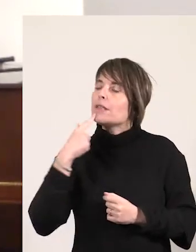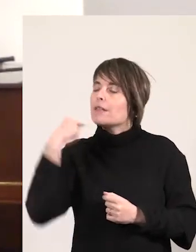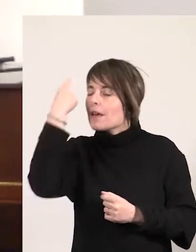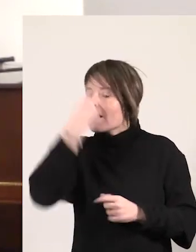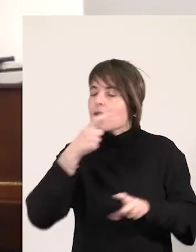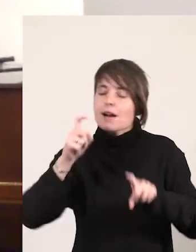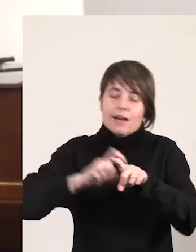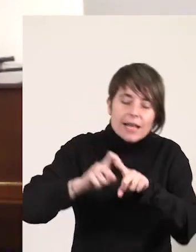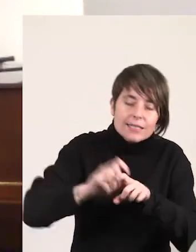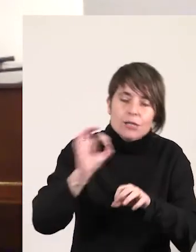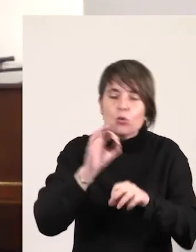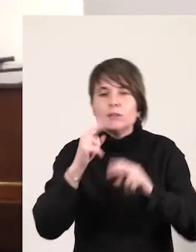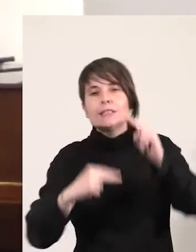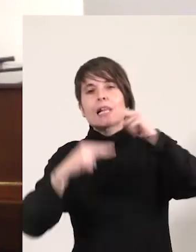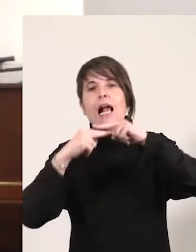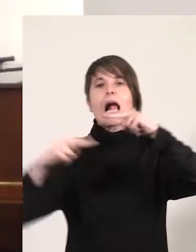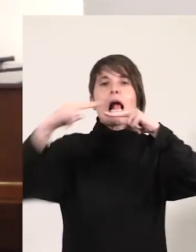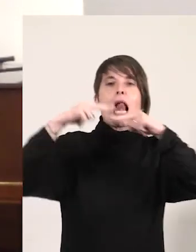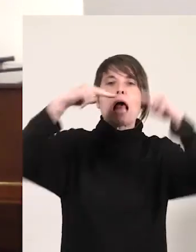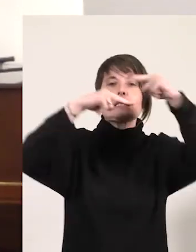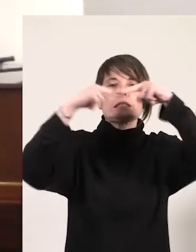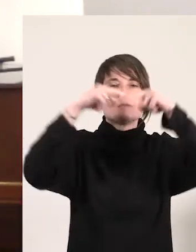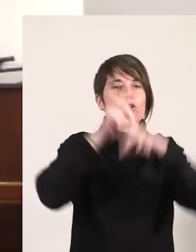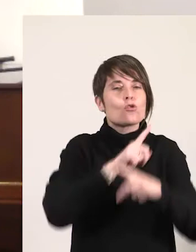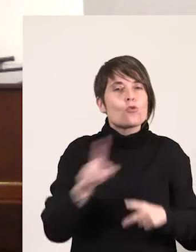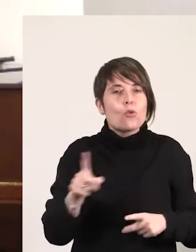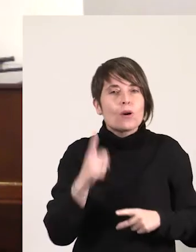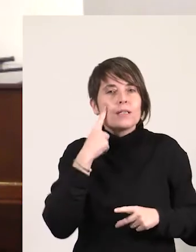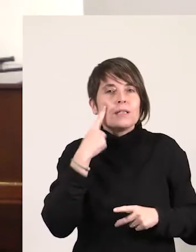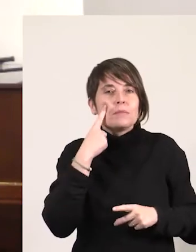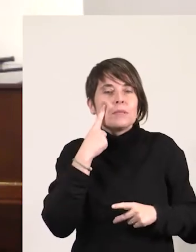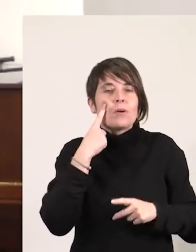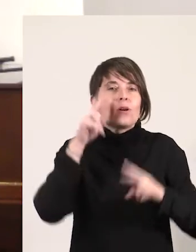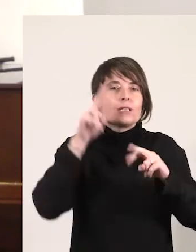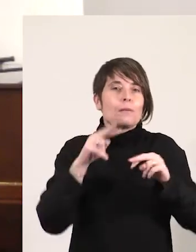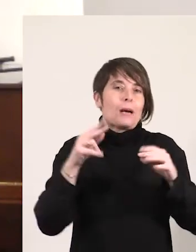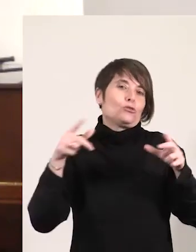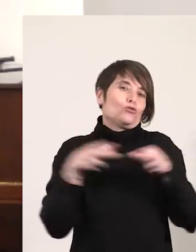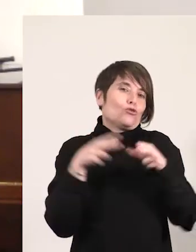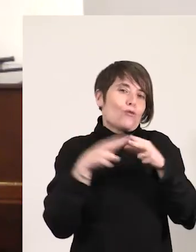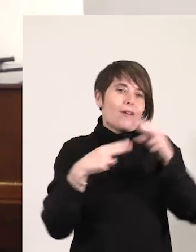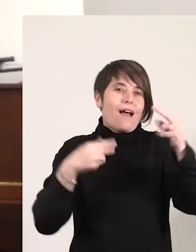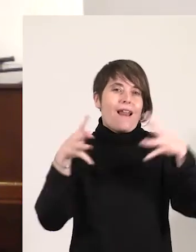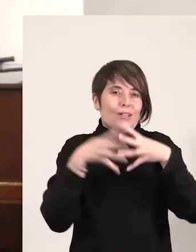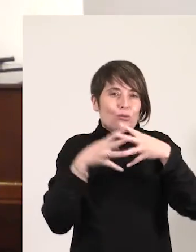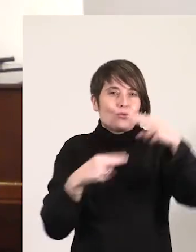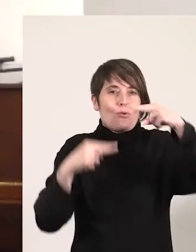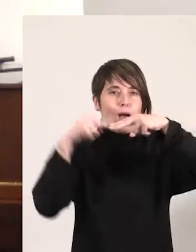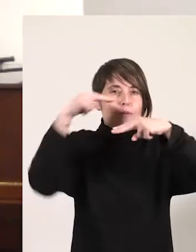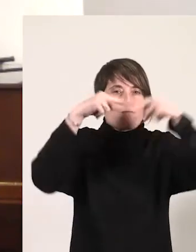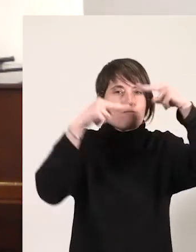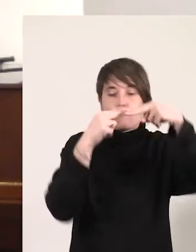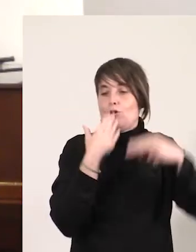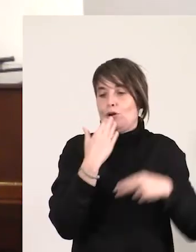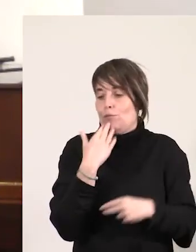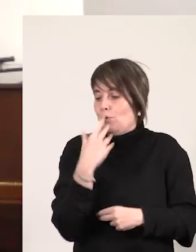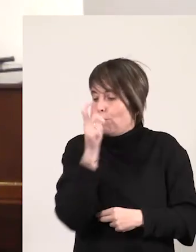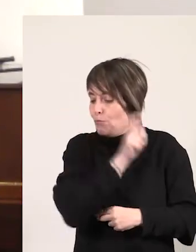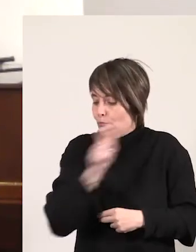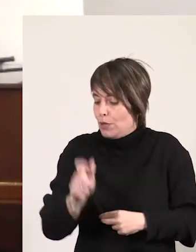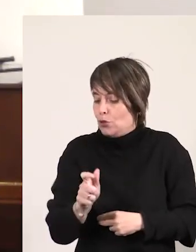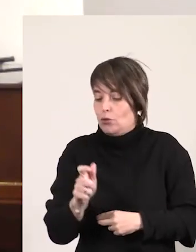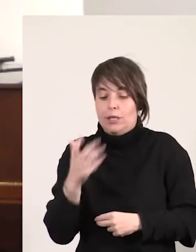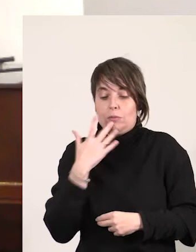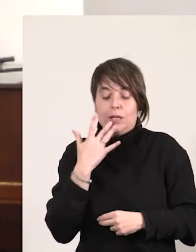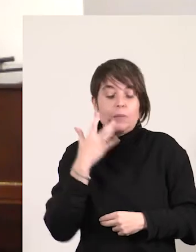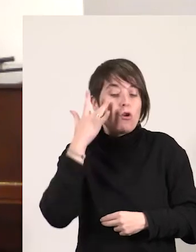a ver, mucha gente te dice, no es racismo, es clasismo. Es que raza y clase suelen ir de la mano. Entonces, no es casual